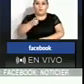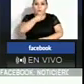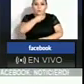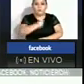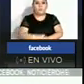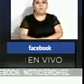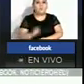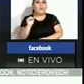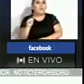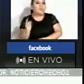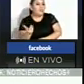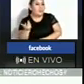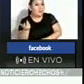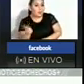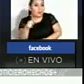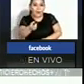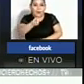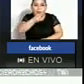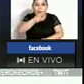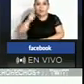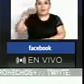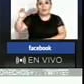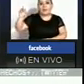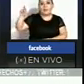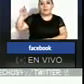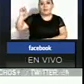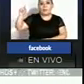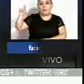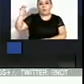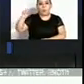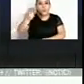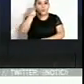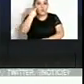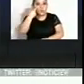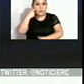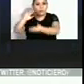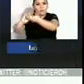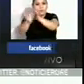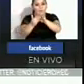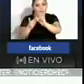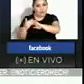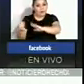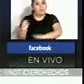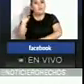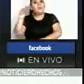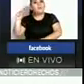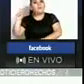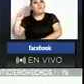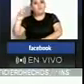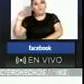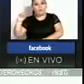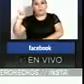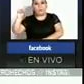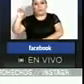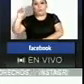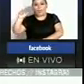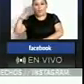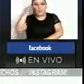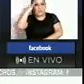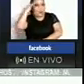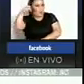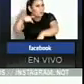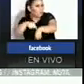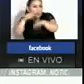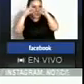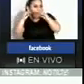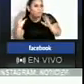Ahora vamos en vivo con nuestro compañero Ernesto Cornejo hasta la Comunidad Nuevo Israel para saber cuál es la situación a esta hora. Adelante, te